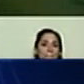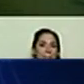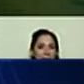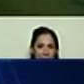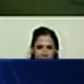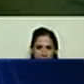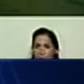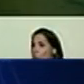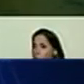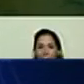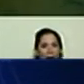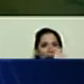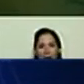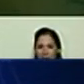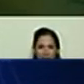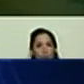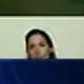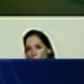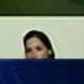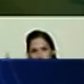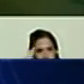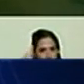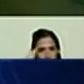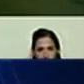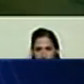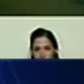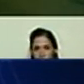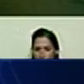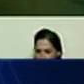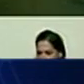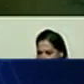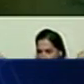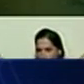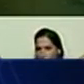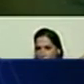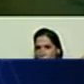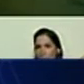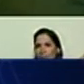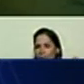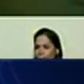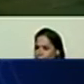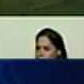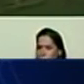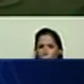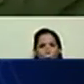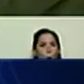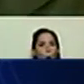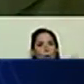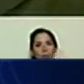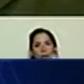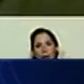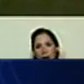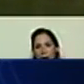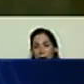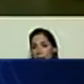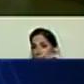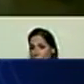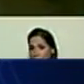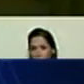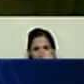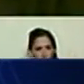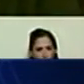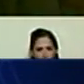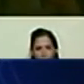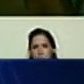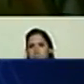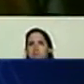ilegal, carente de racionalidad, que irrumpe contra el derecho internacional de manera